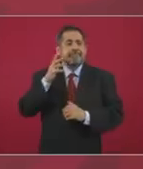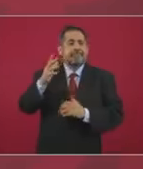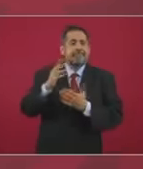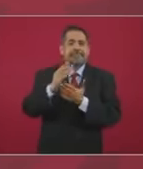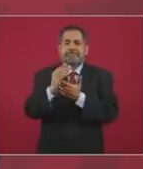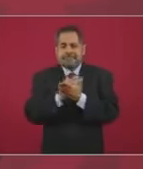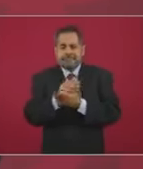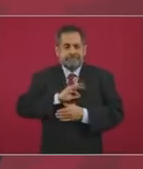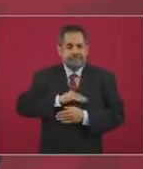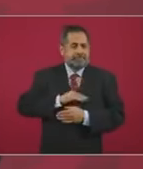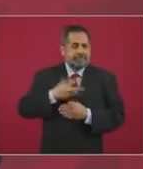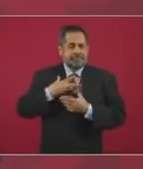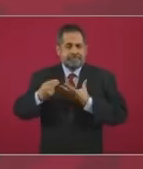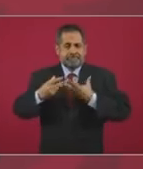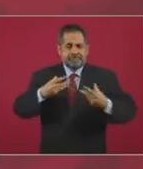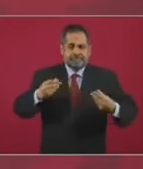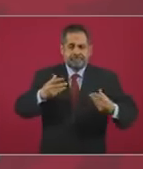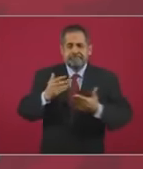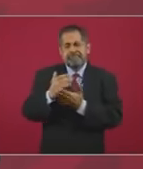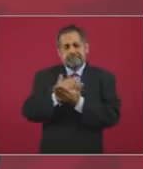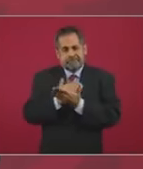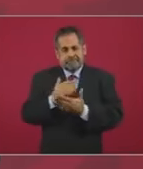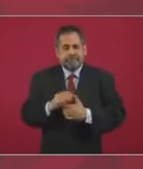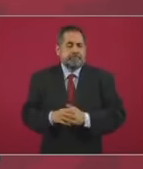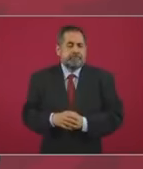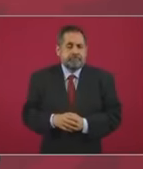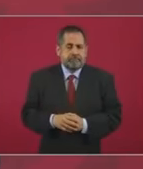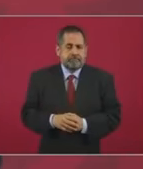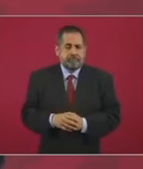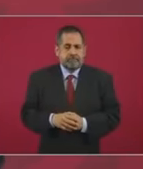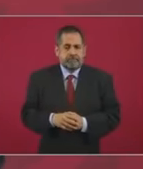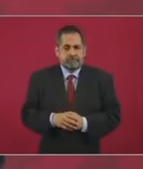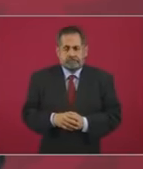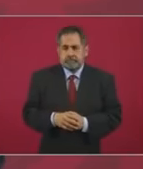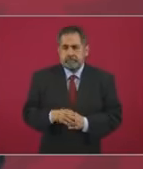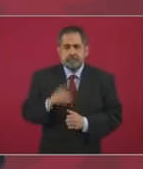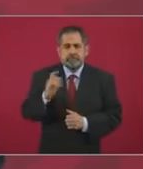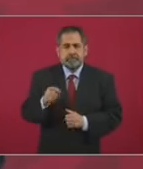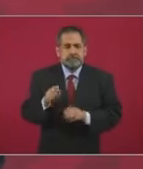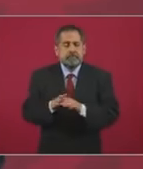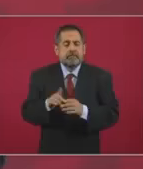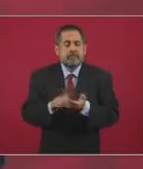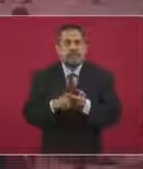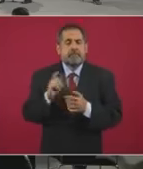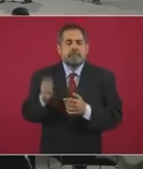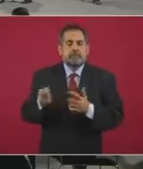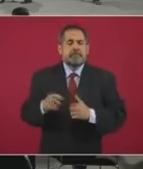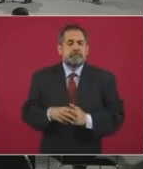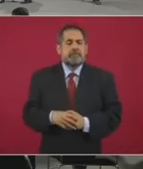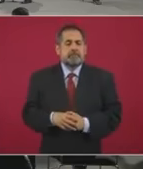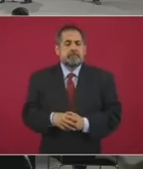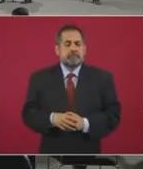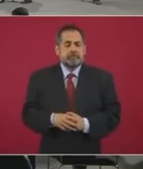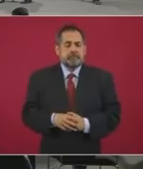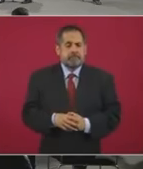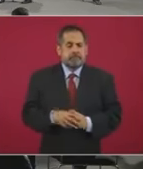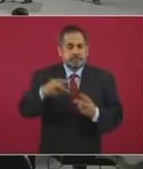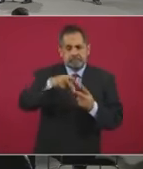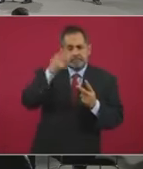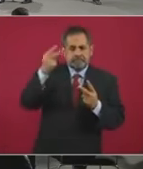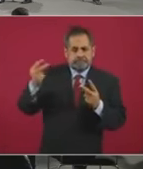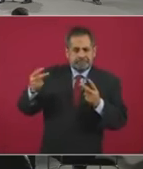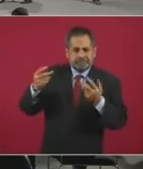virus SARS-CoV-2. Si me pasan la primera, tenemos, vámonos directamente a la curva epidémica.